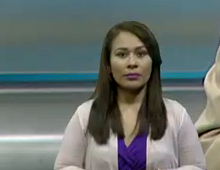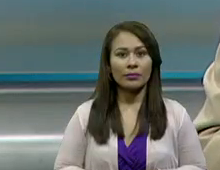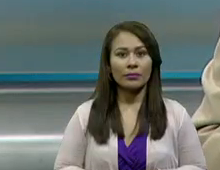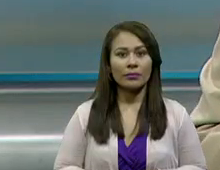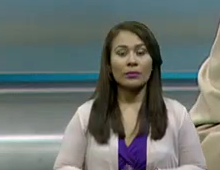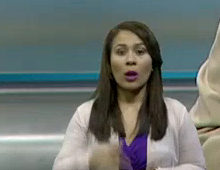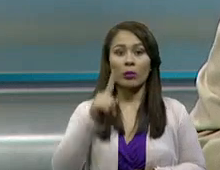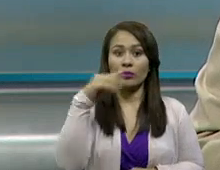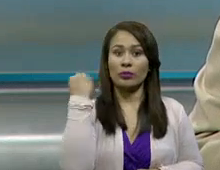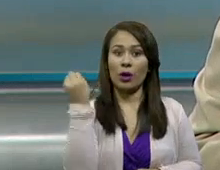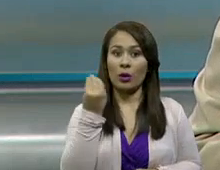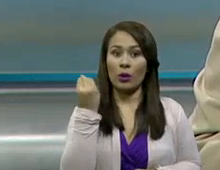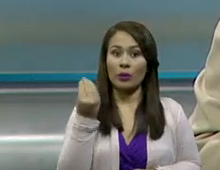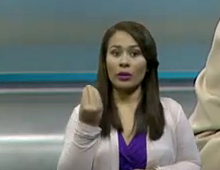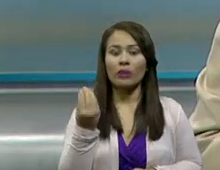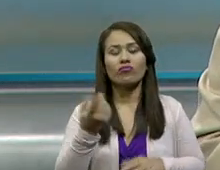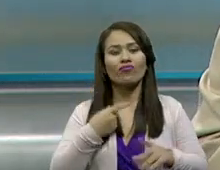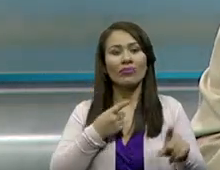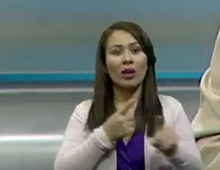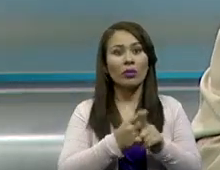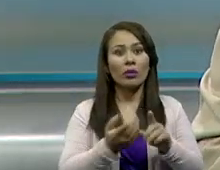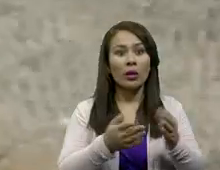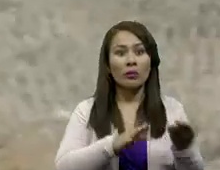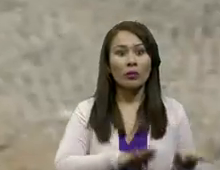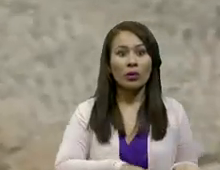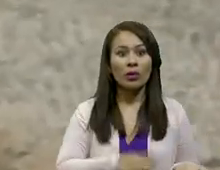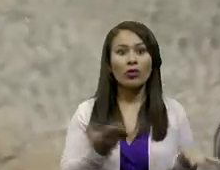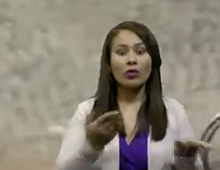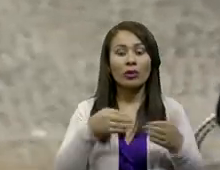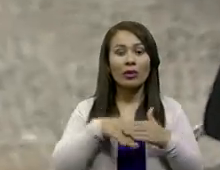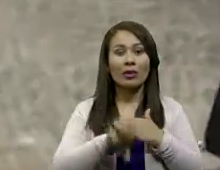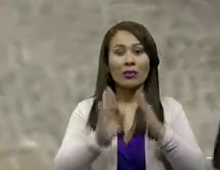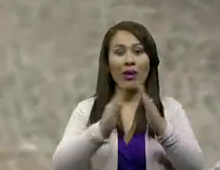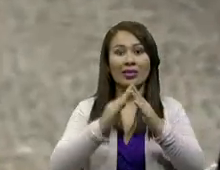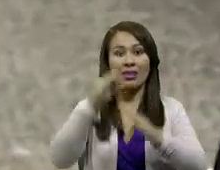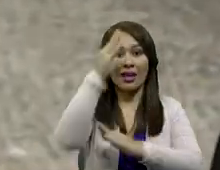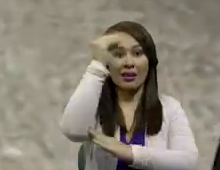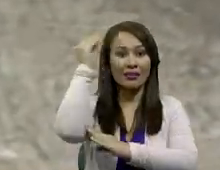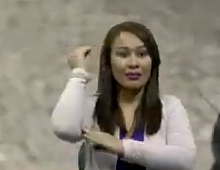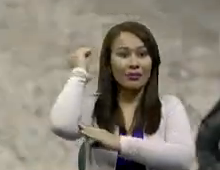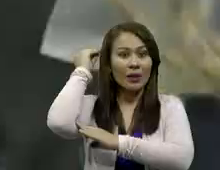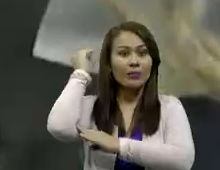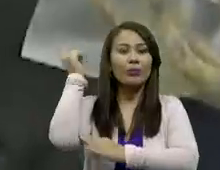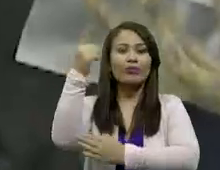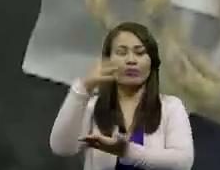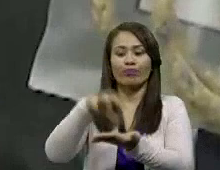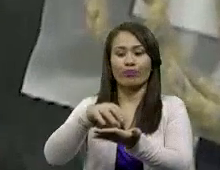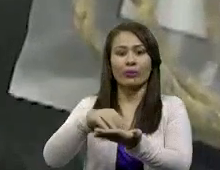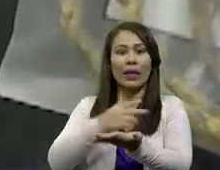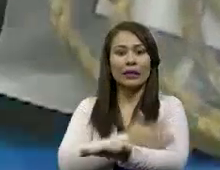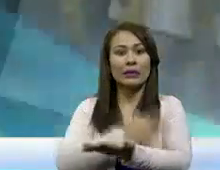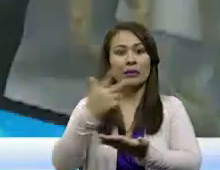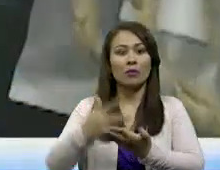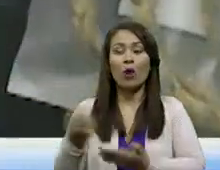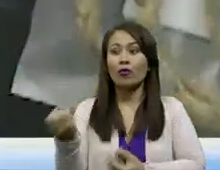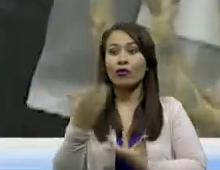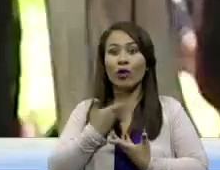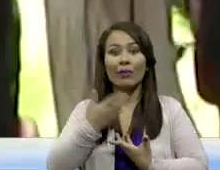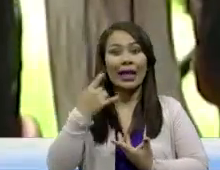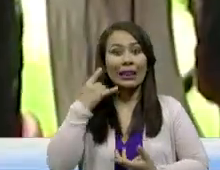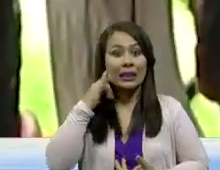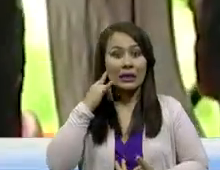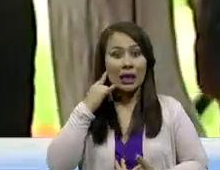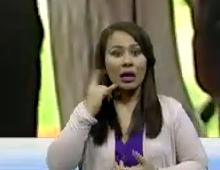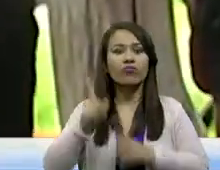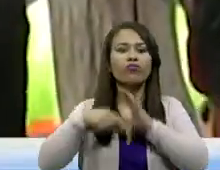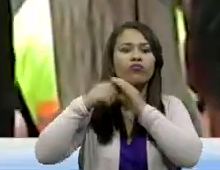Una adolescente fue hallada sin vida en su vivienda en Riobamba, capital de la provincia de Chimborazo. Sus familiares señalan que la menor se habría quitado